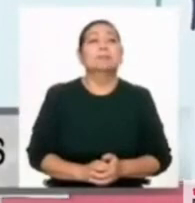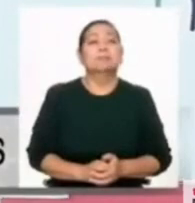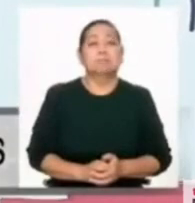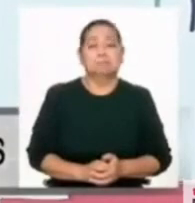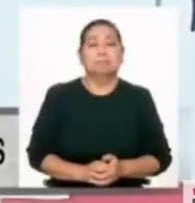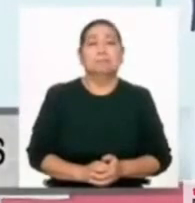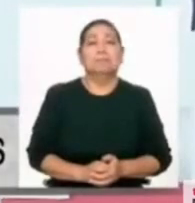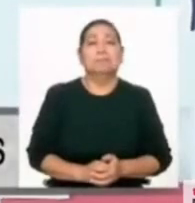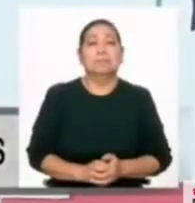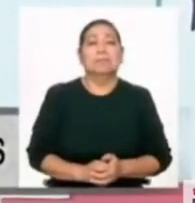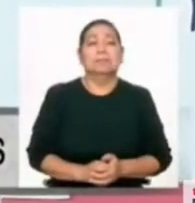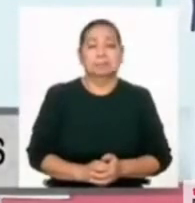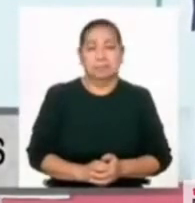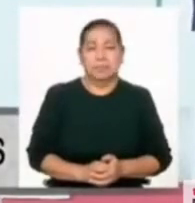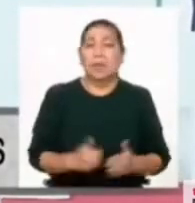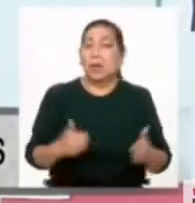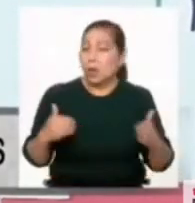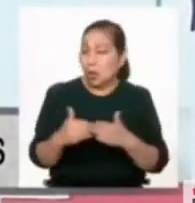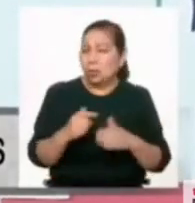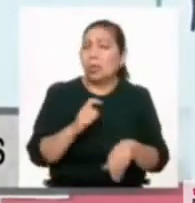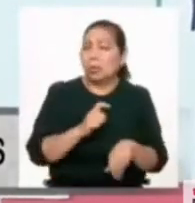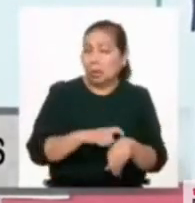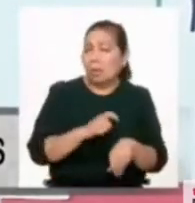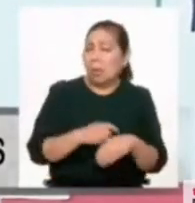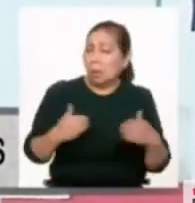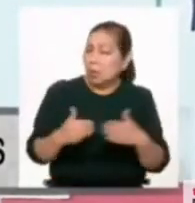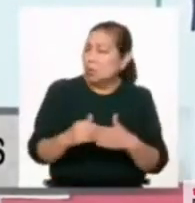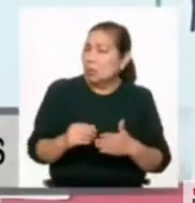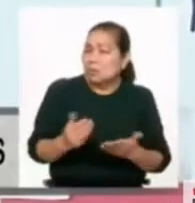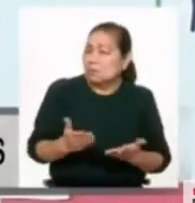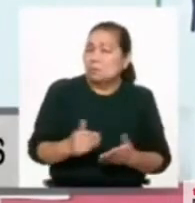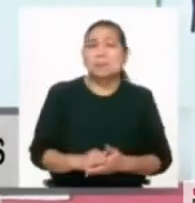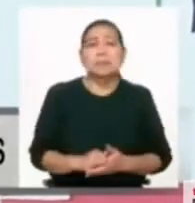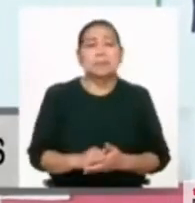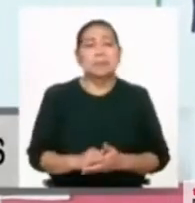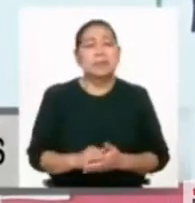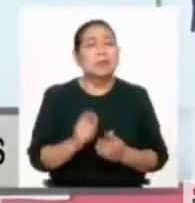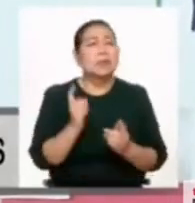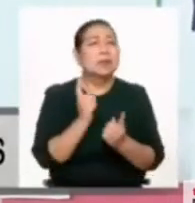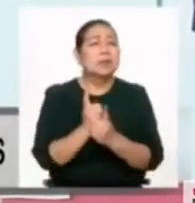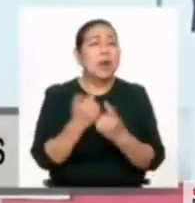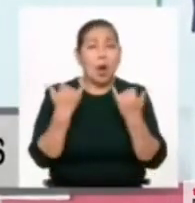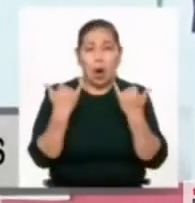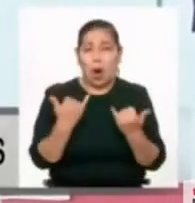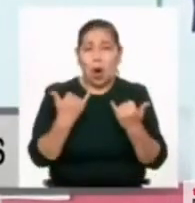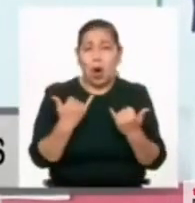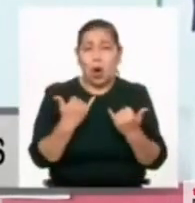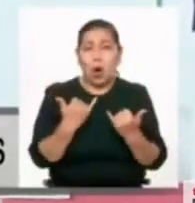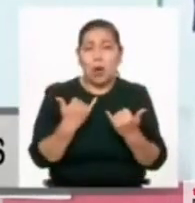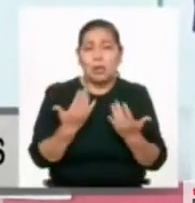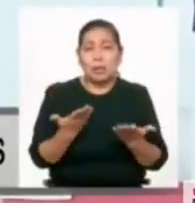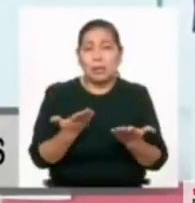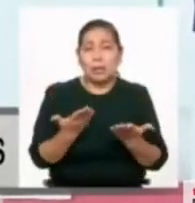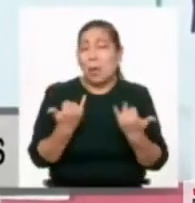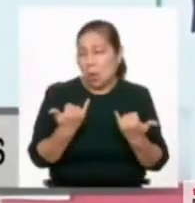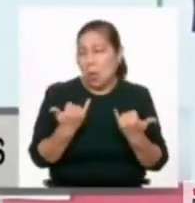Sí. Sí, a corto plazo la estrategia no lo fija hoy día. Entiendo